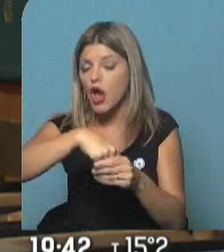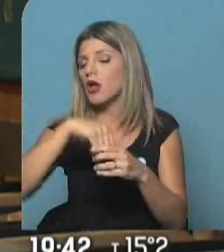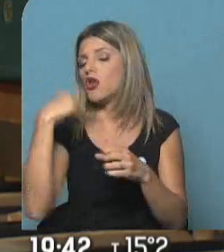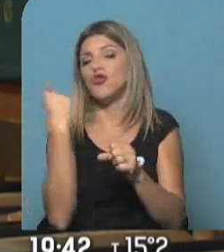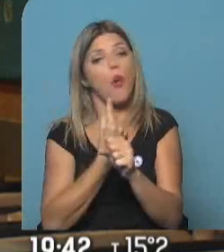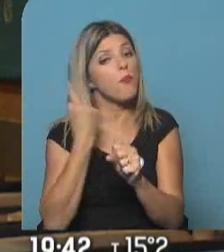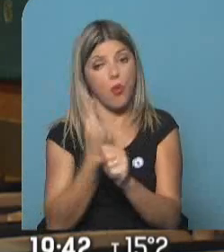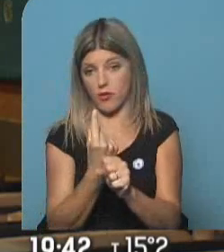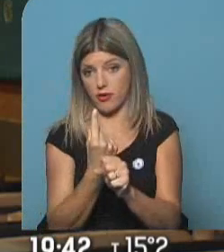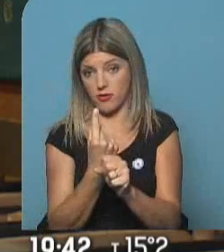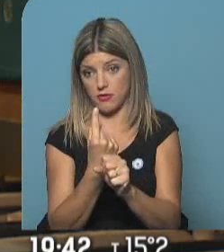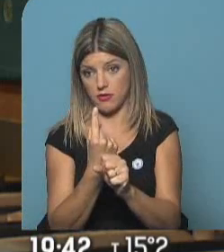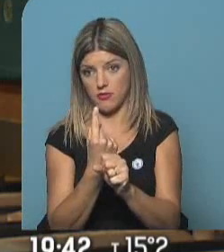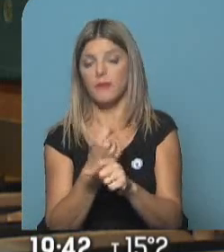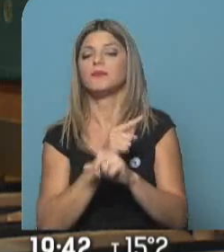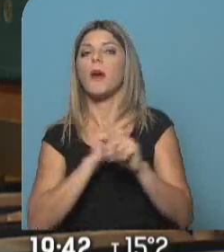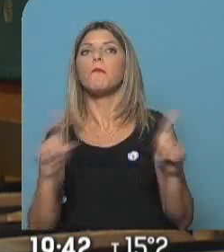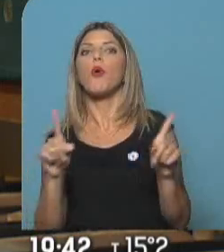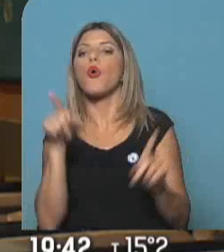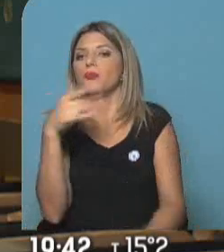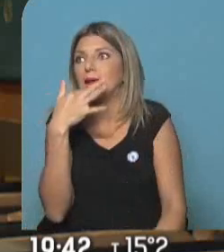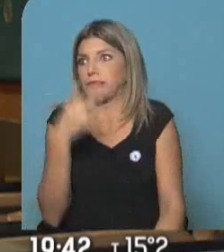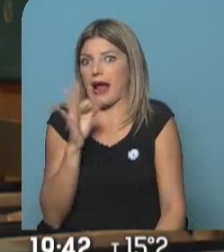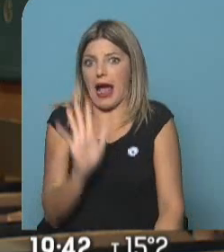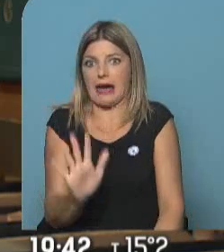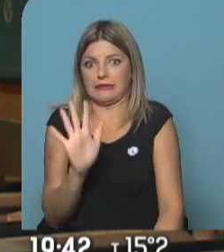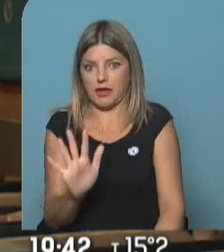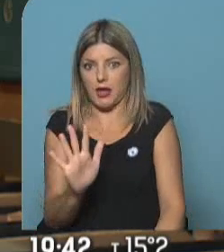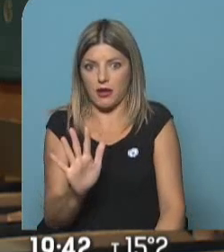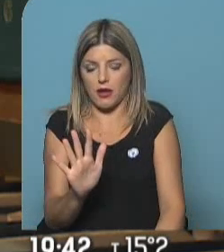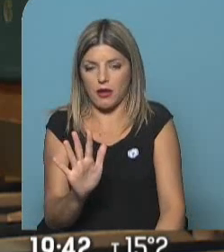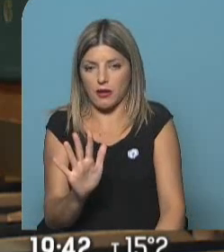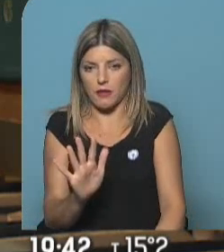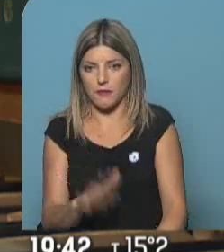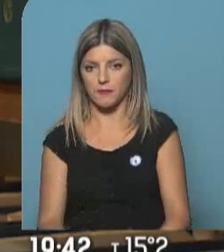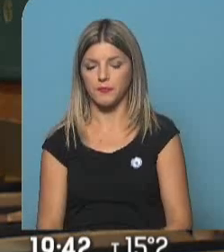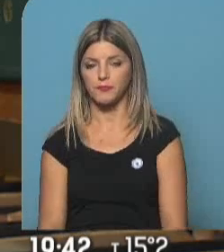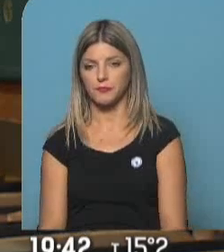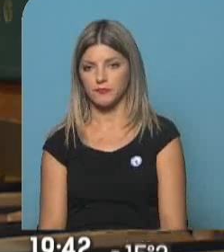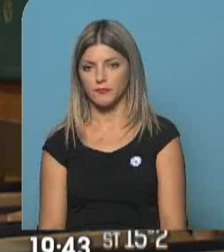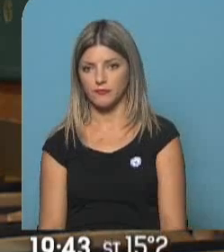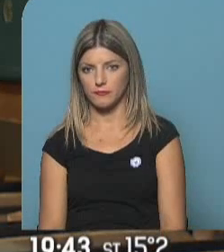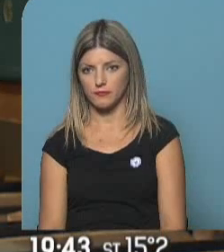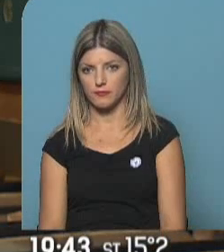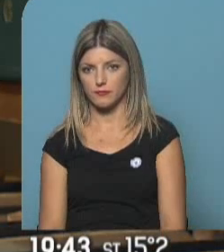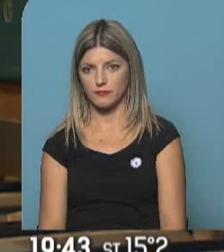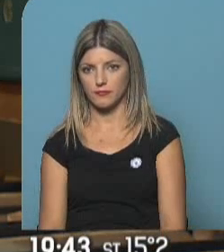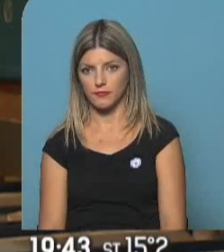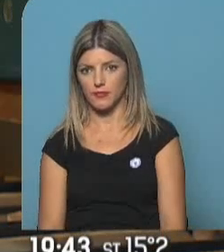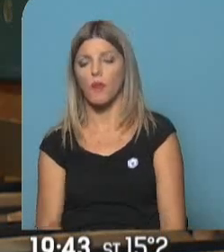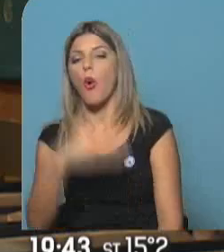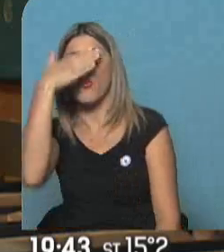en su vida, y menos con una medida tan drástica y de última